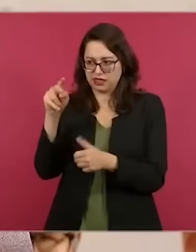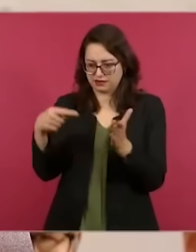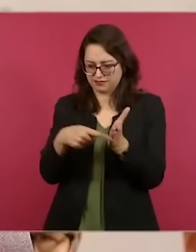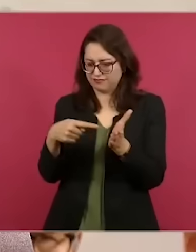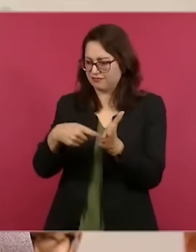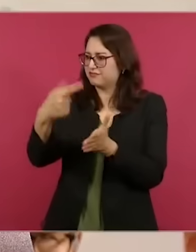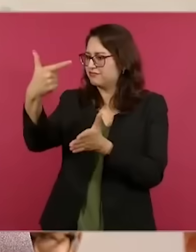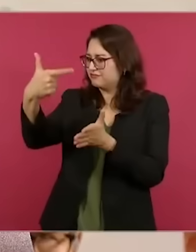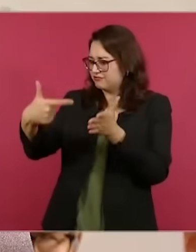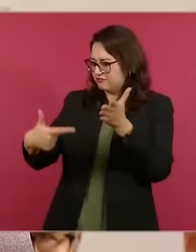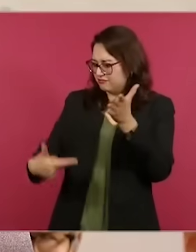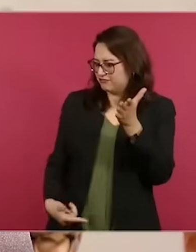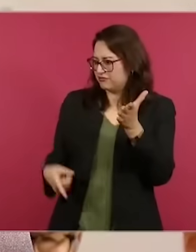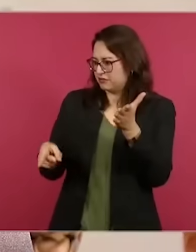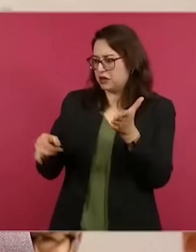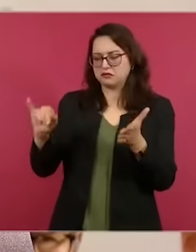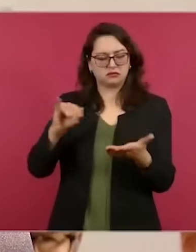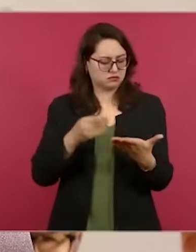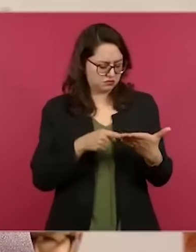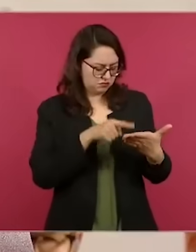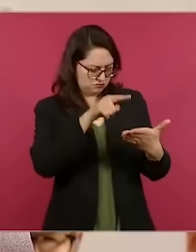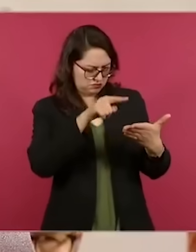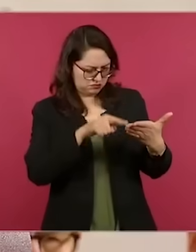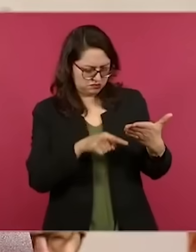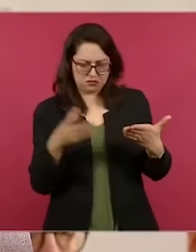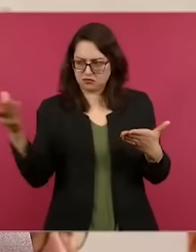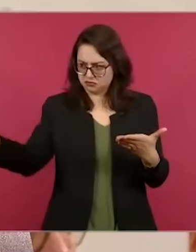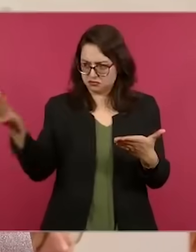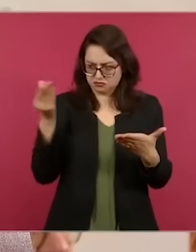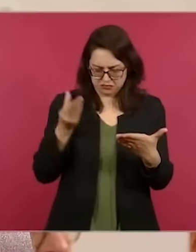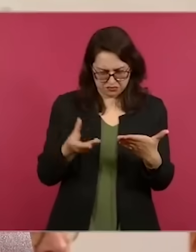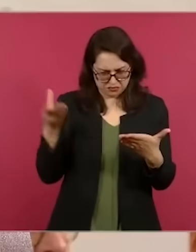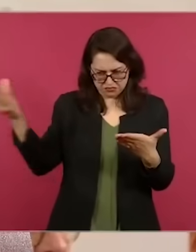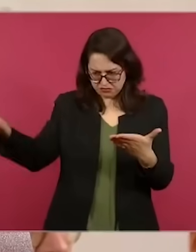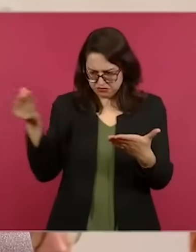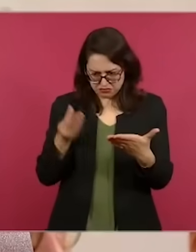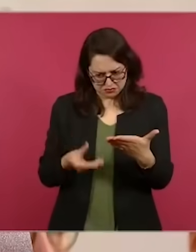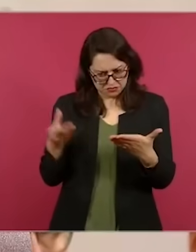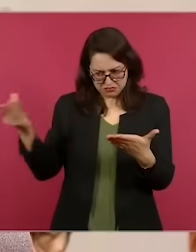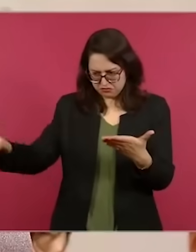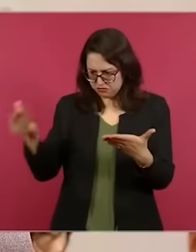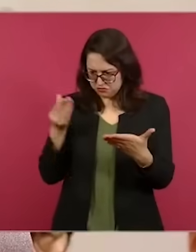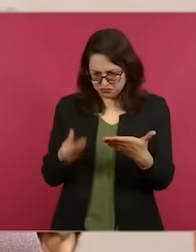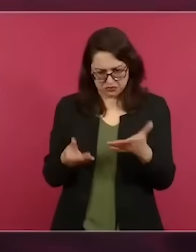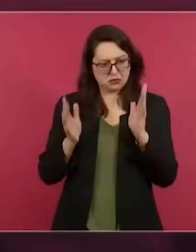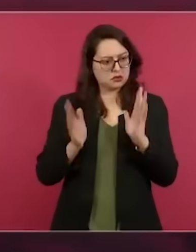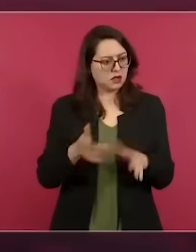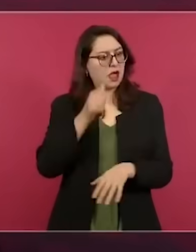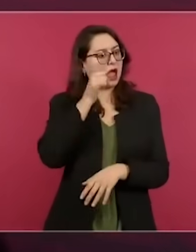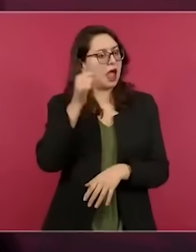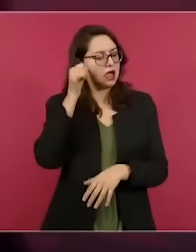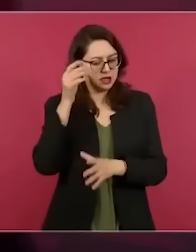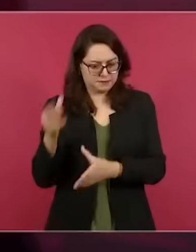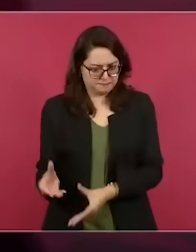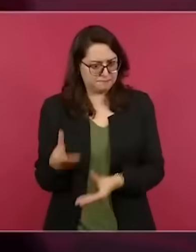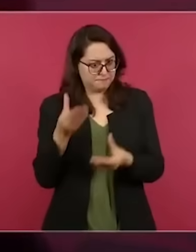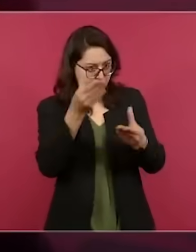y ellos no quisieron recibir ese informe ayer. El abogado salió a